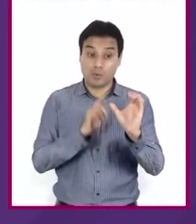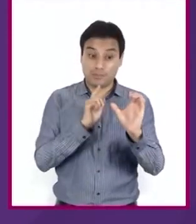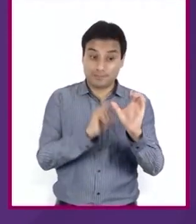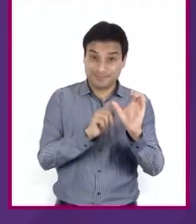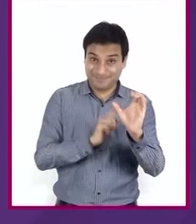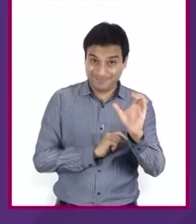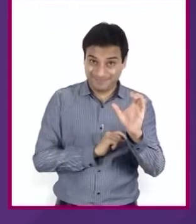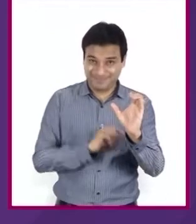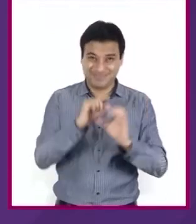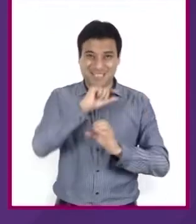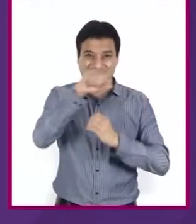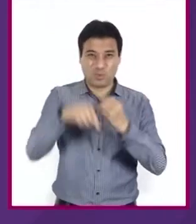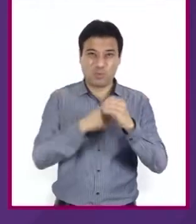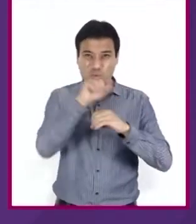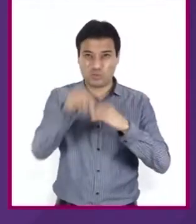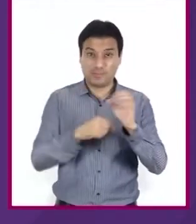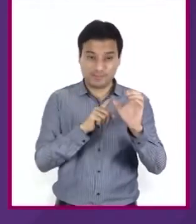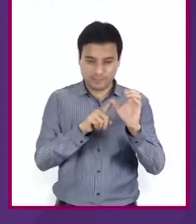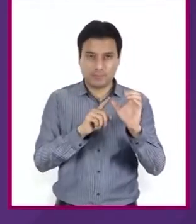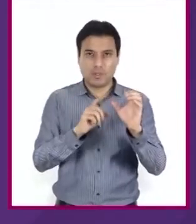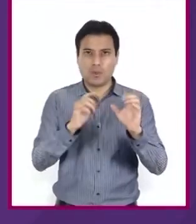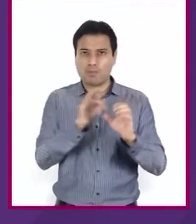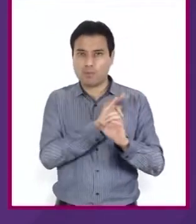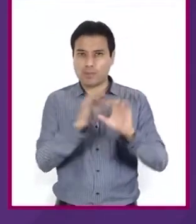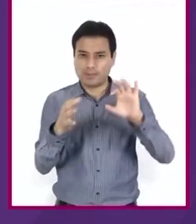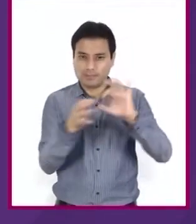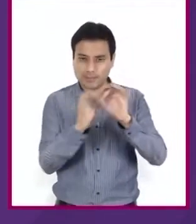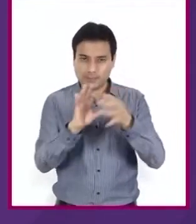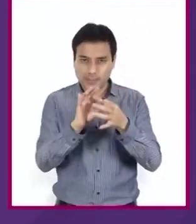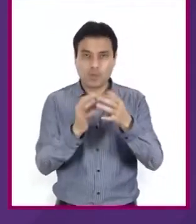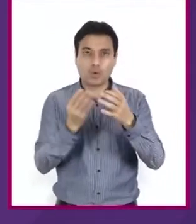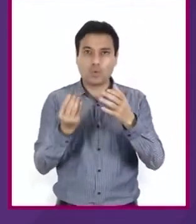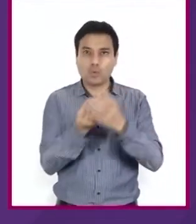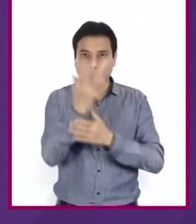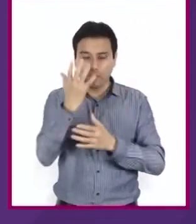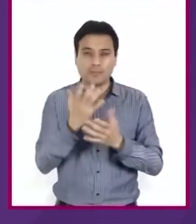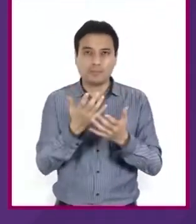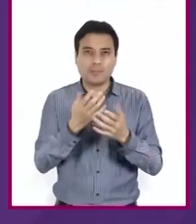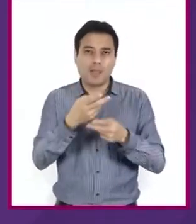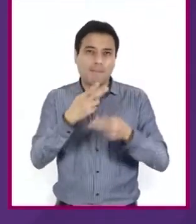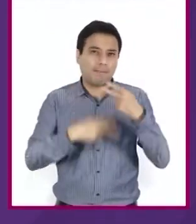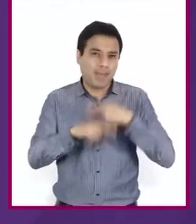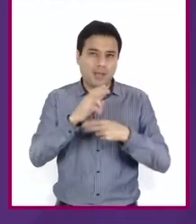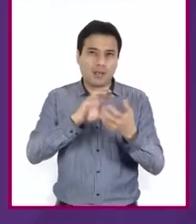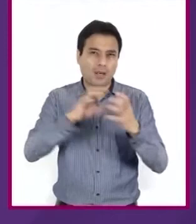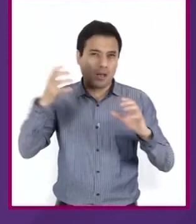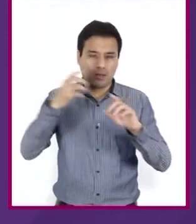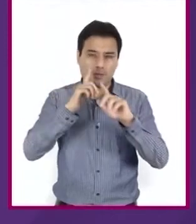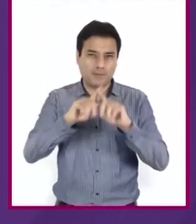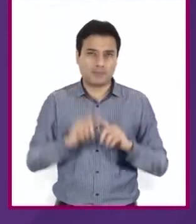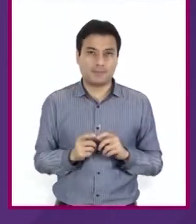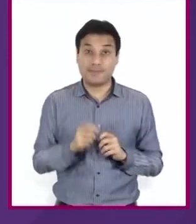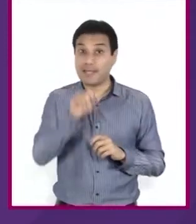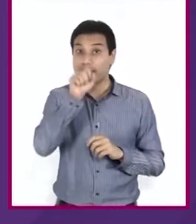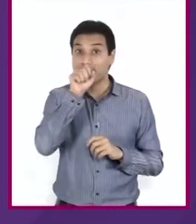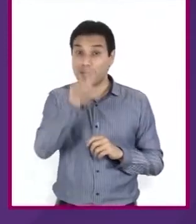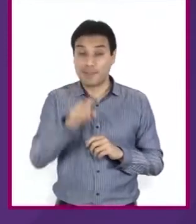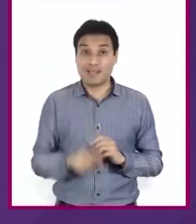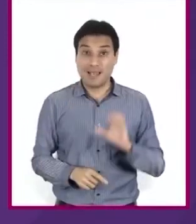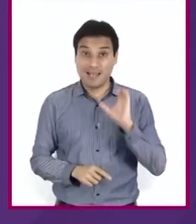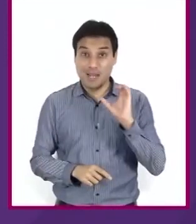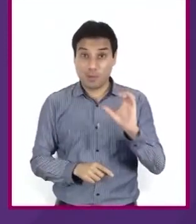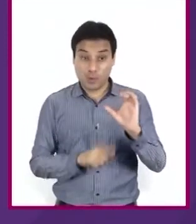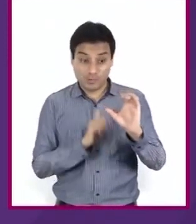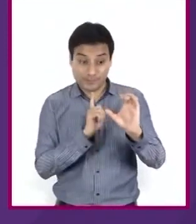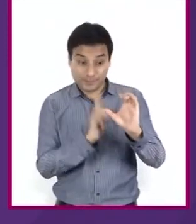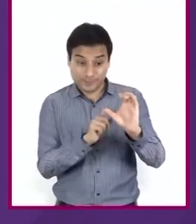de carbono se enlazan entre sí para constituir cadenas o anillos. Además, el carbono